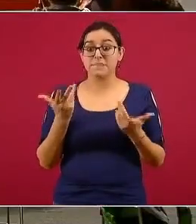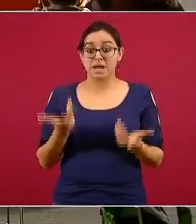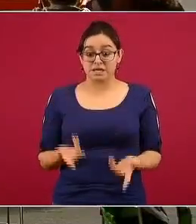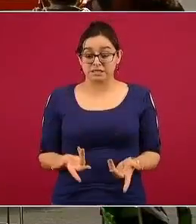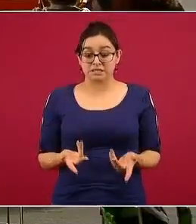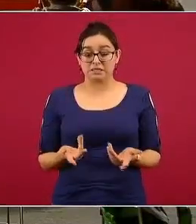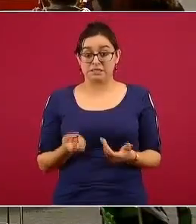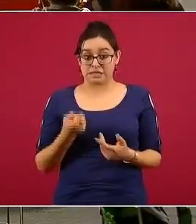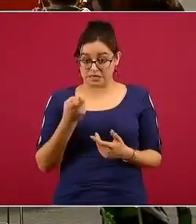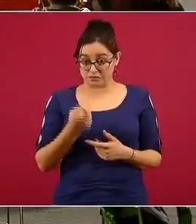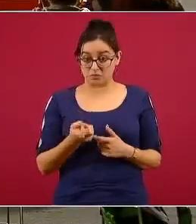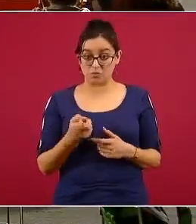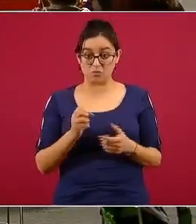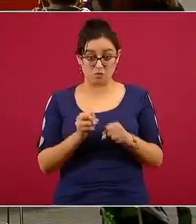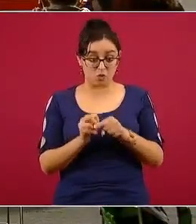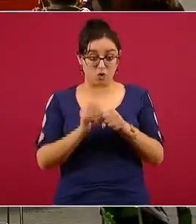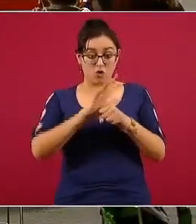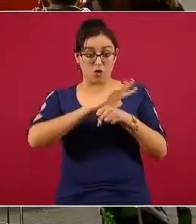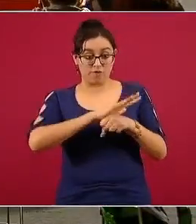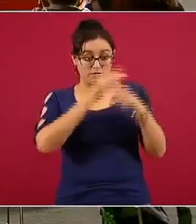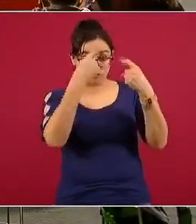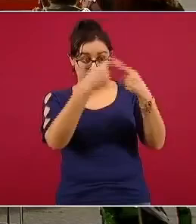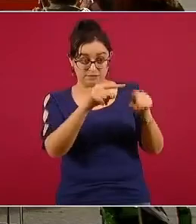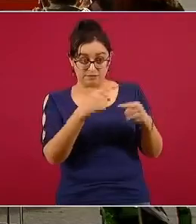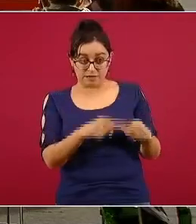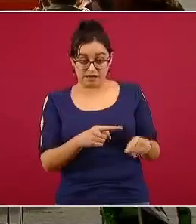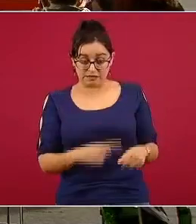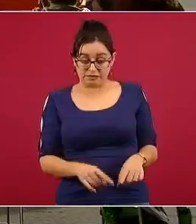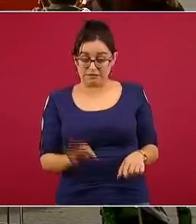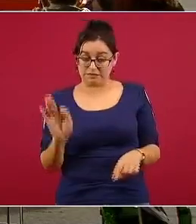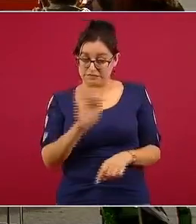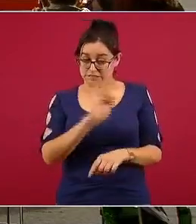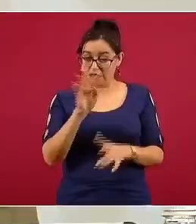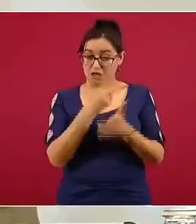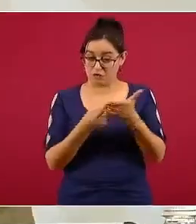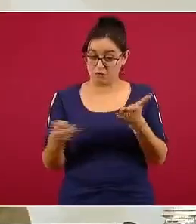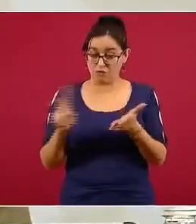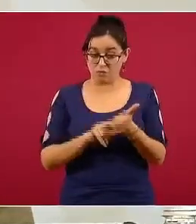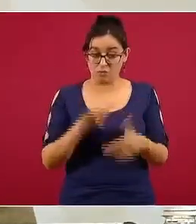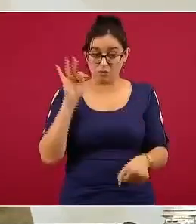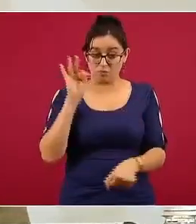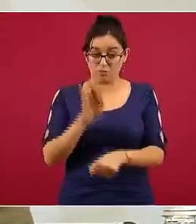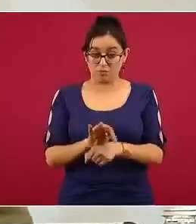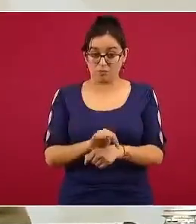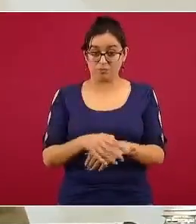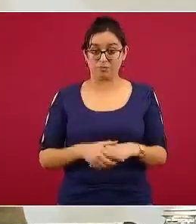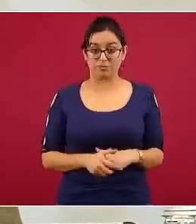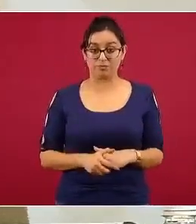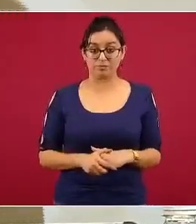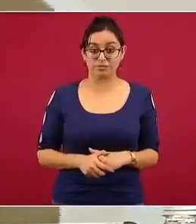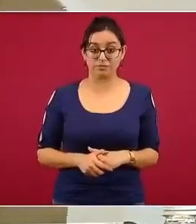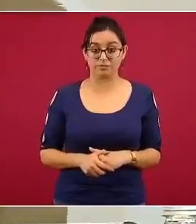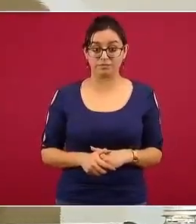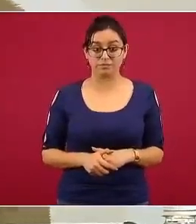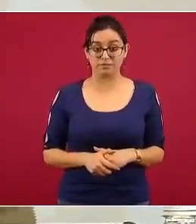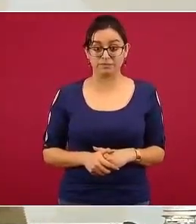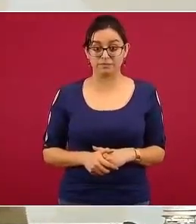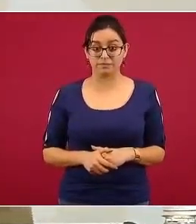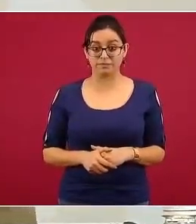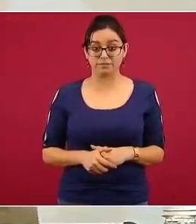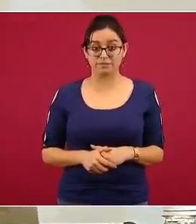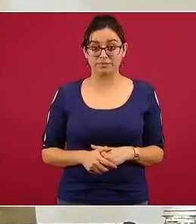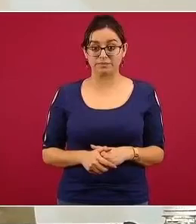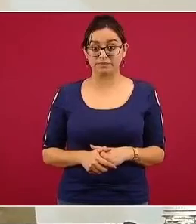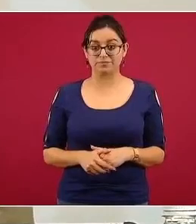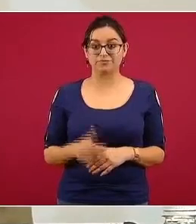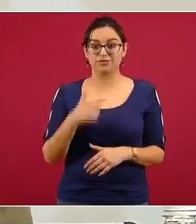cepas? Gracias, buenas noches. Muchas gracias por la pregunta. Soy el director del CENAPRESE, no de epidemiología del INDRE,